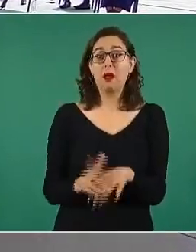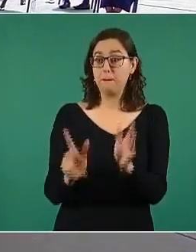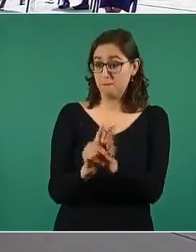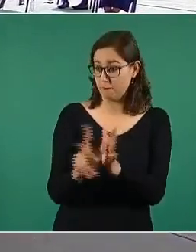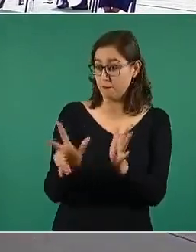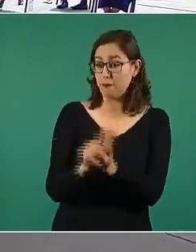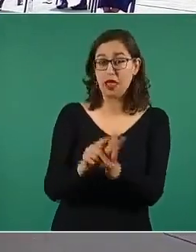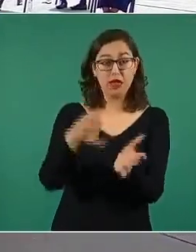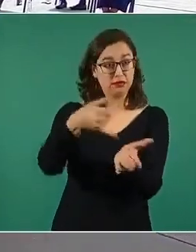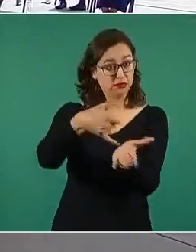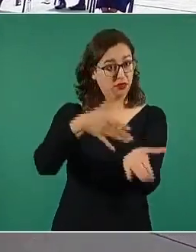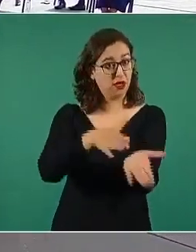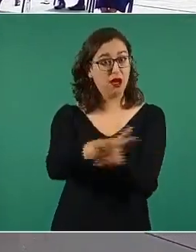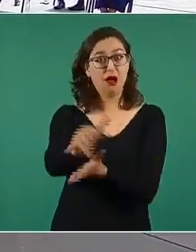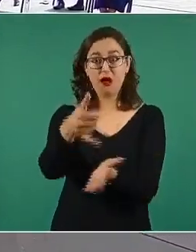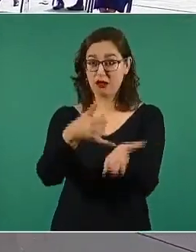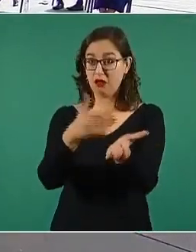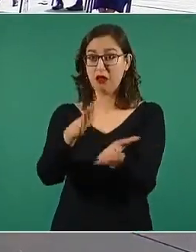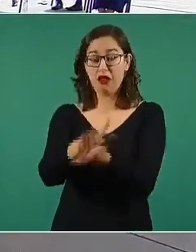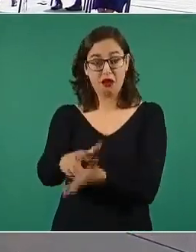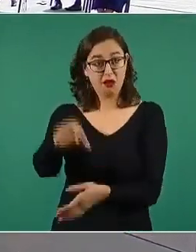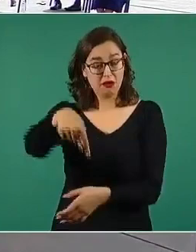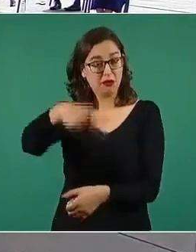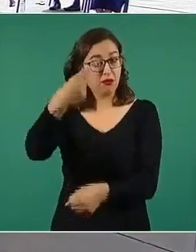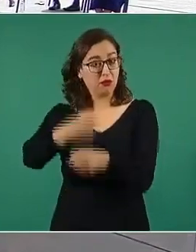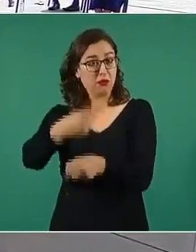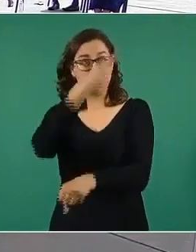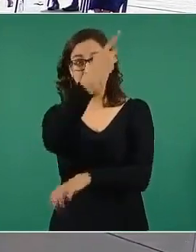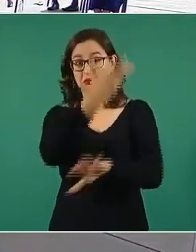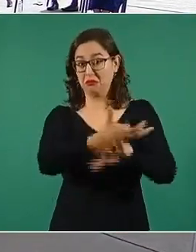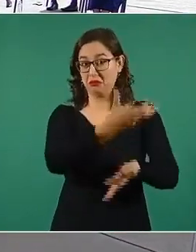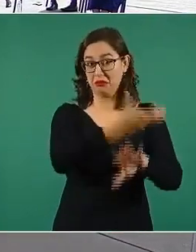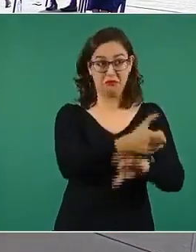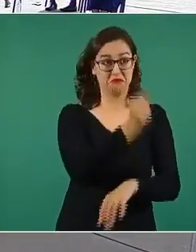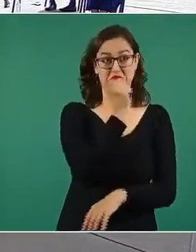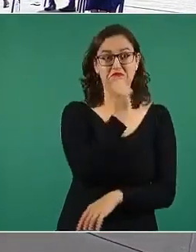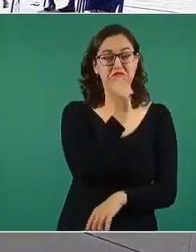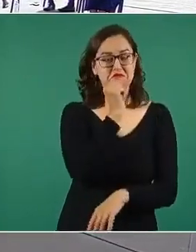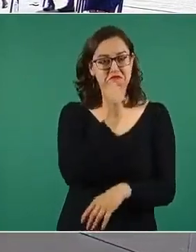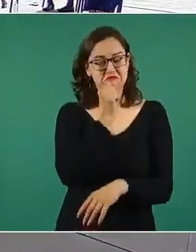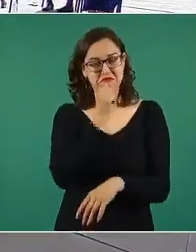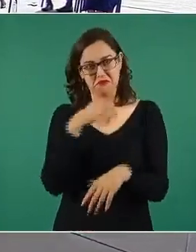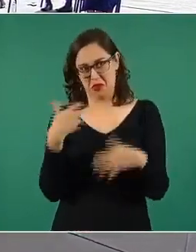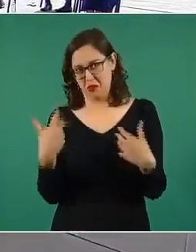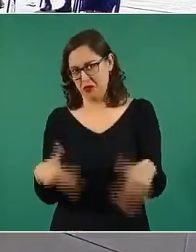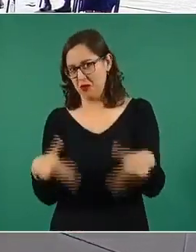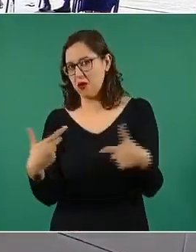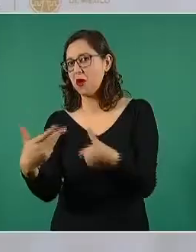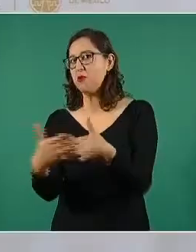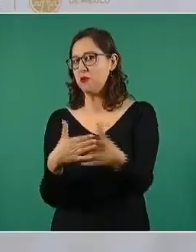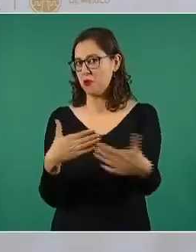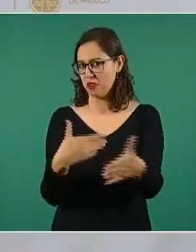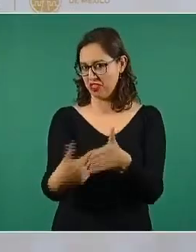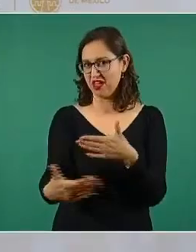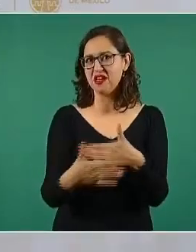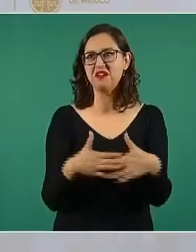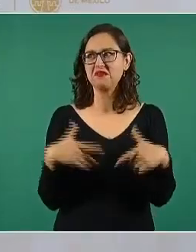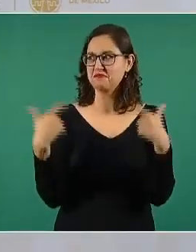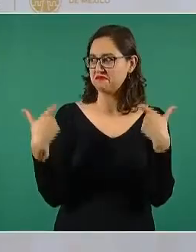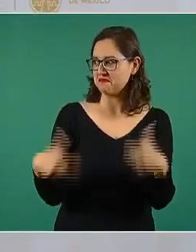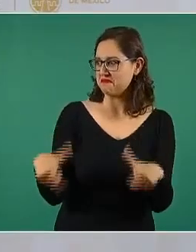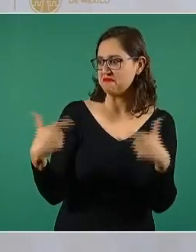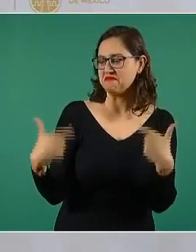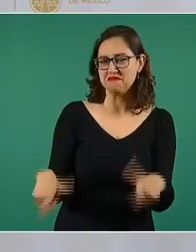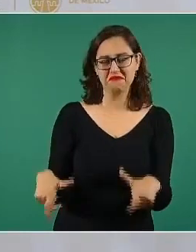antes que en Estados Unidos y que se registró un auge económico,